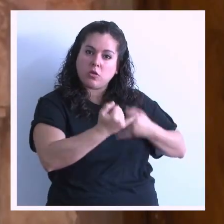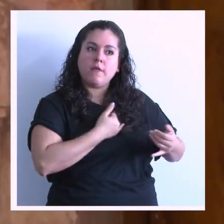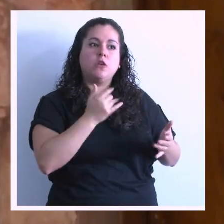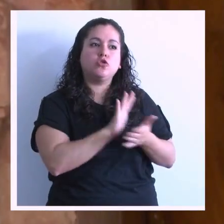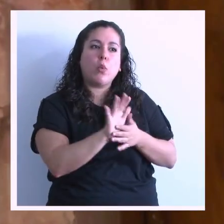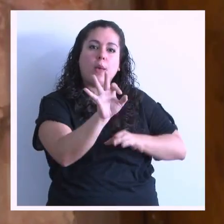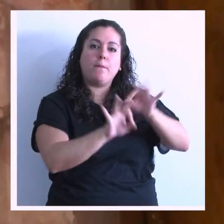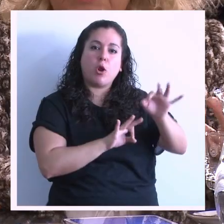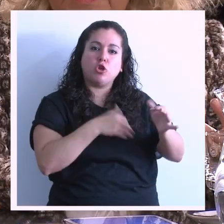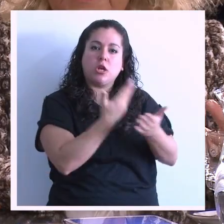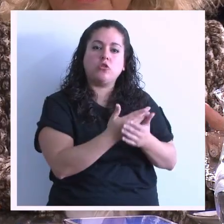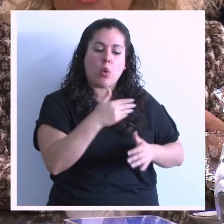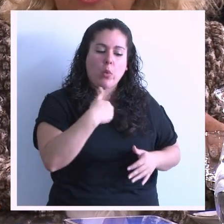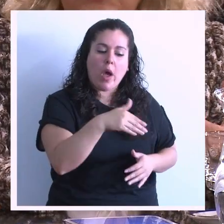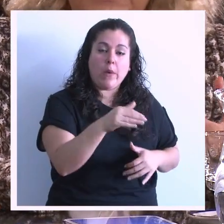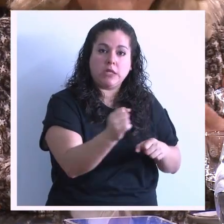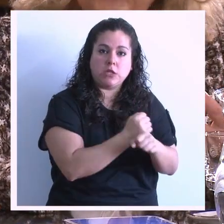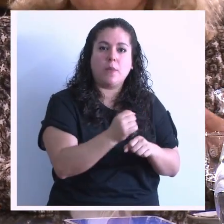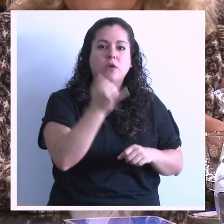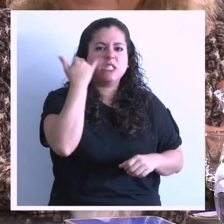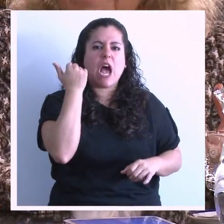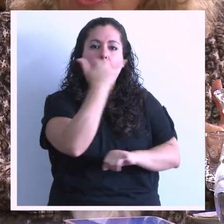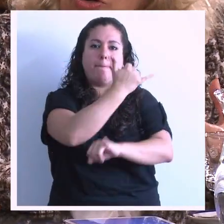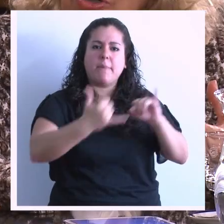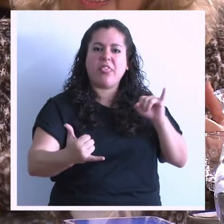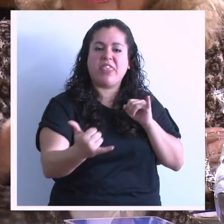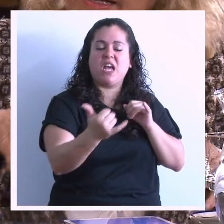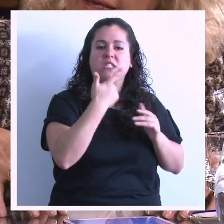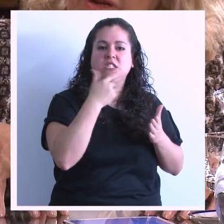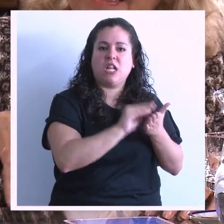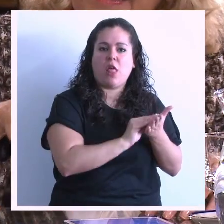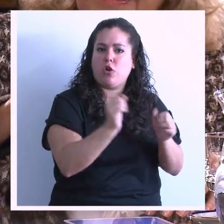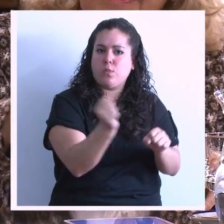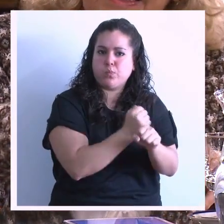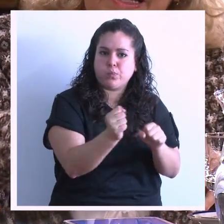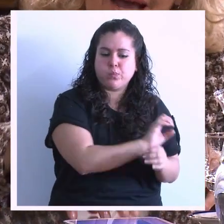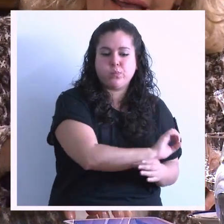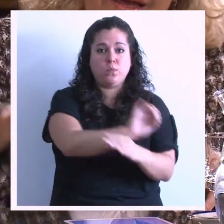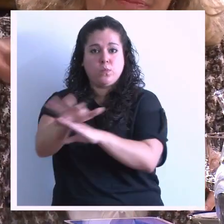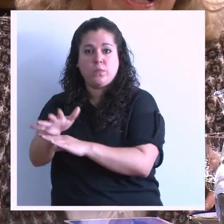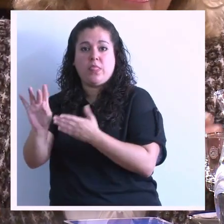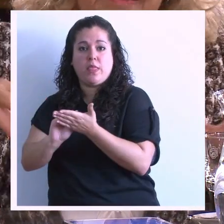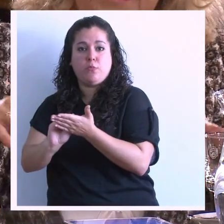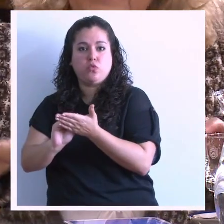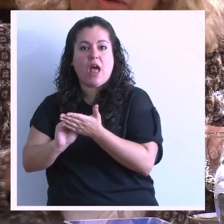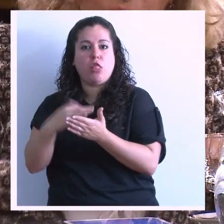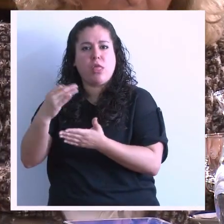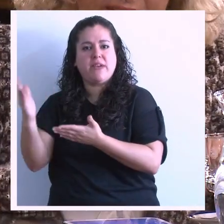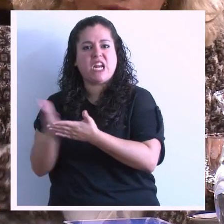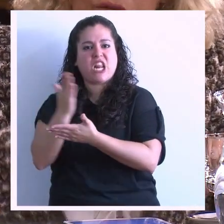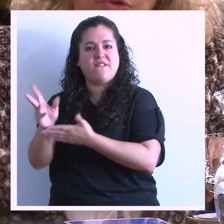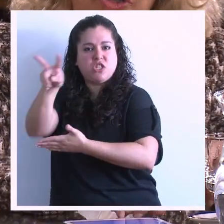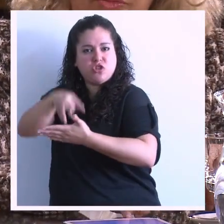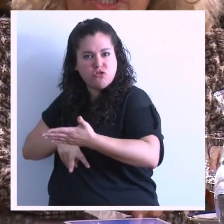porque digamos, era necesario que fuera compatible con regímenes que dependen de